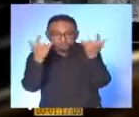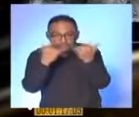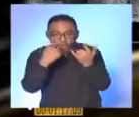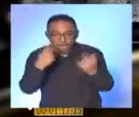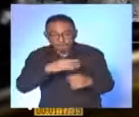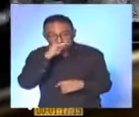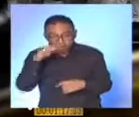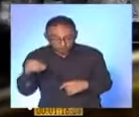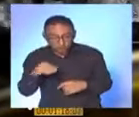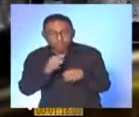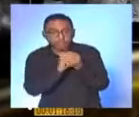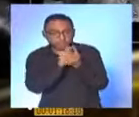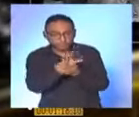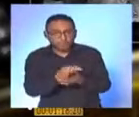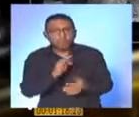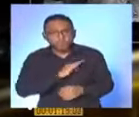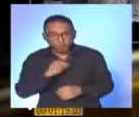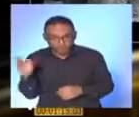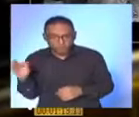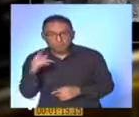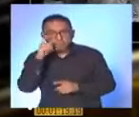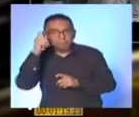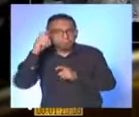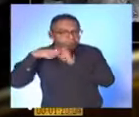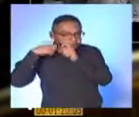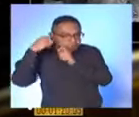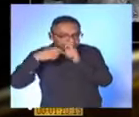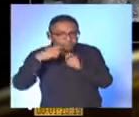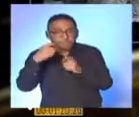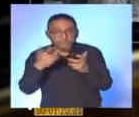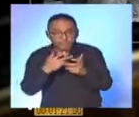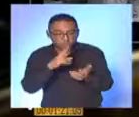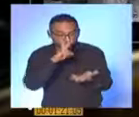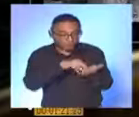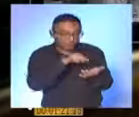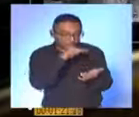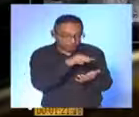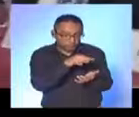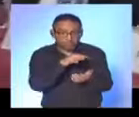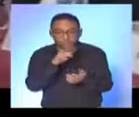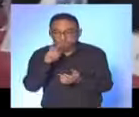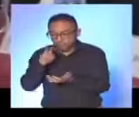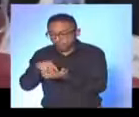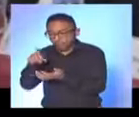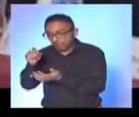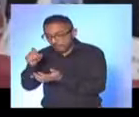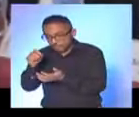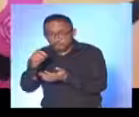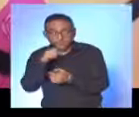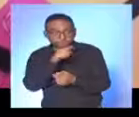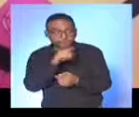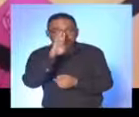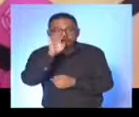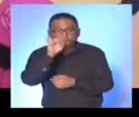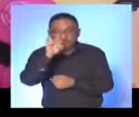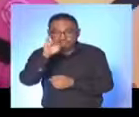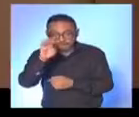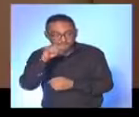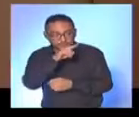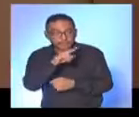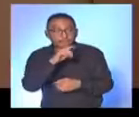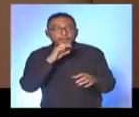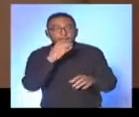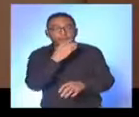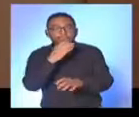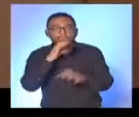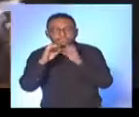pueden inscribir sus películas realizadas entre 2019 y 2020. Berenice Andrade, coordinadora de comunicación del